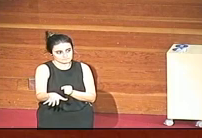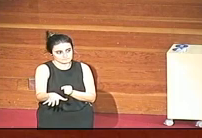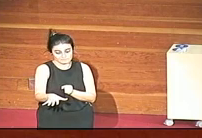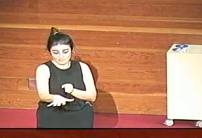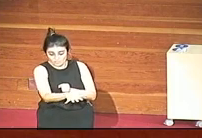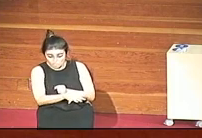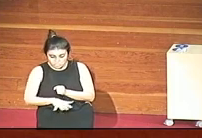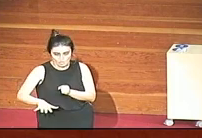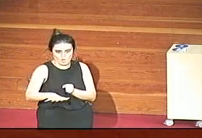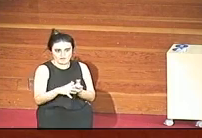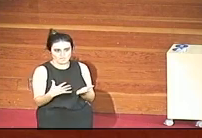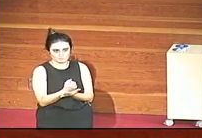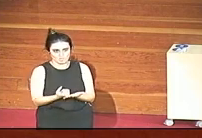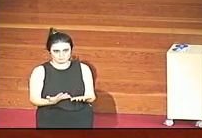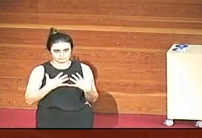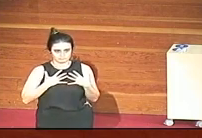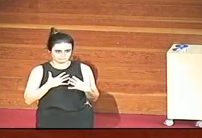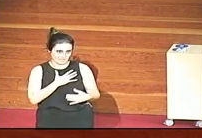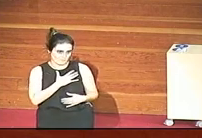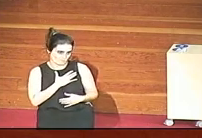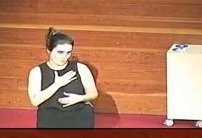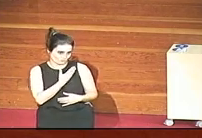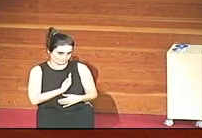petro todo pertenece a petro no